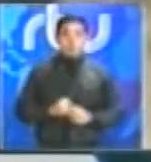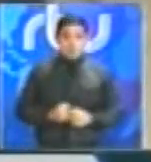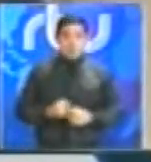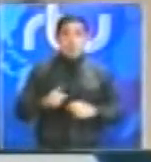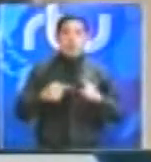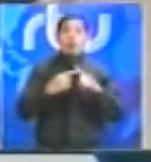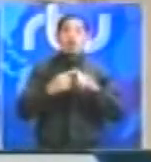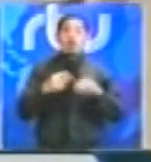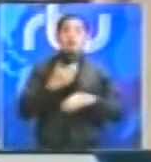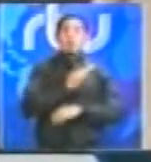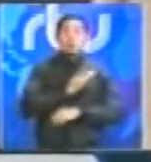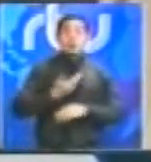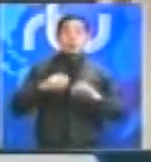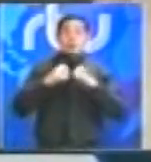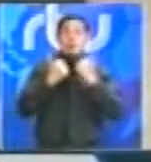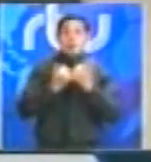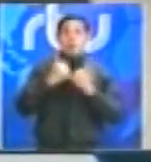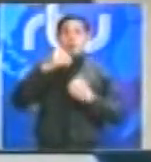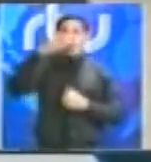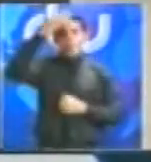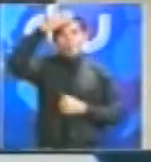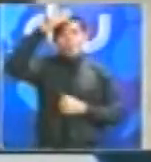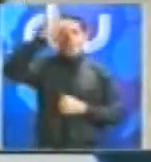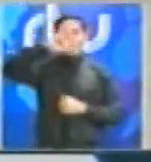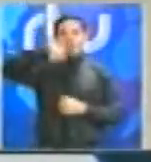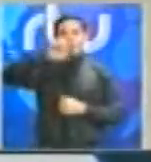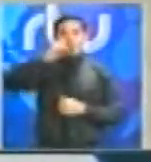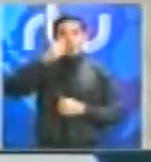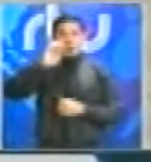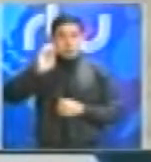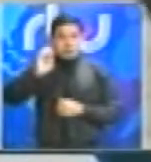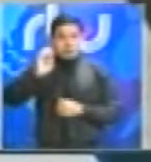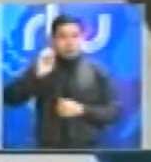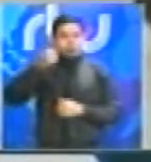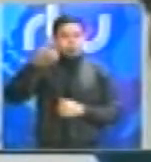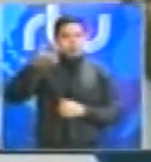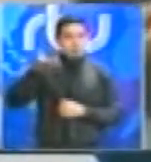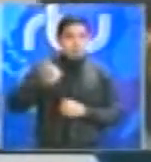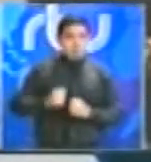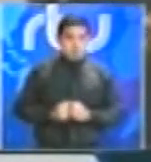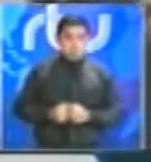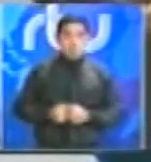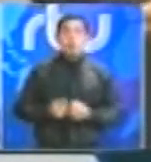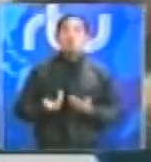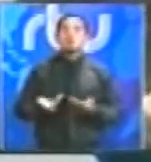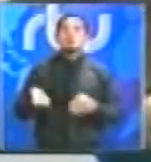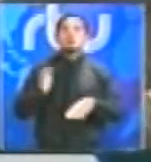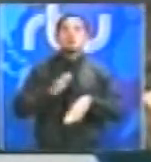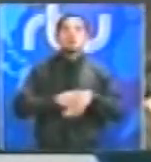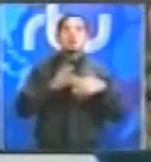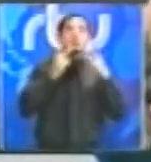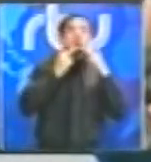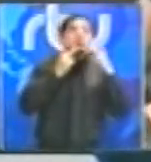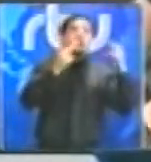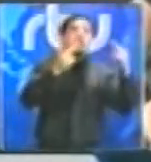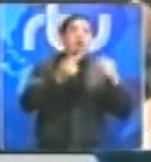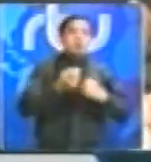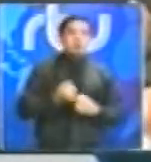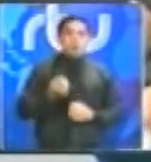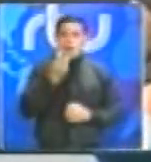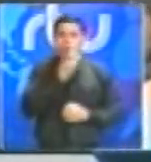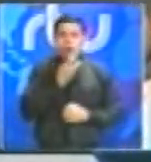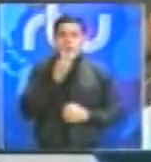de la Asamblea Nacional, José Serrano, se pronunció sobre el audio publicado por el portal web de noticias La Posta de